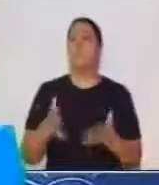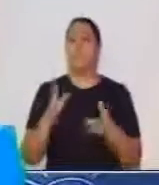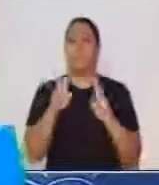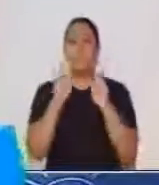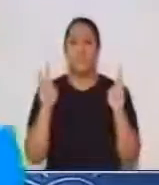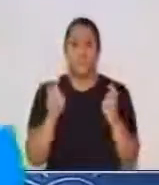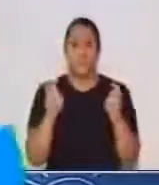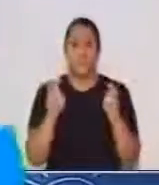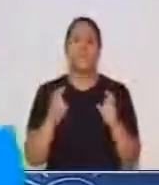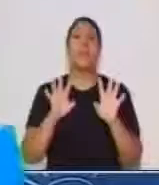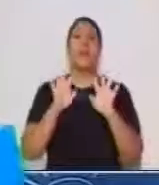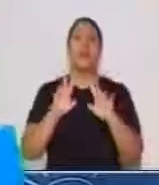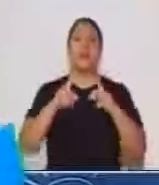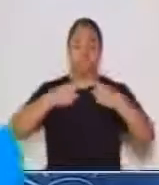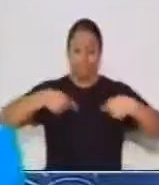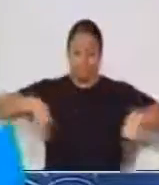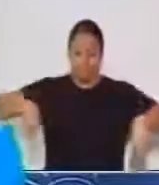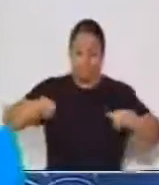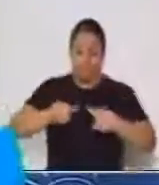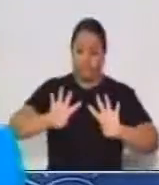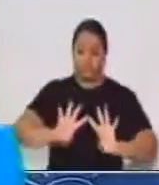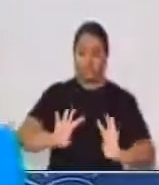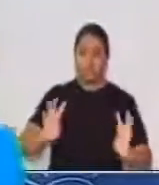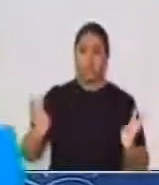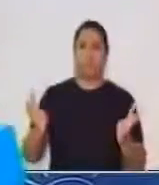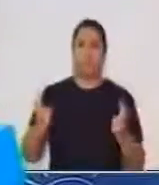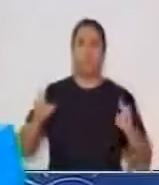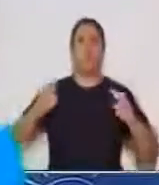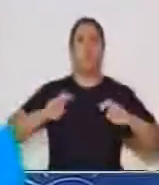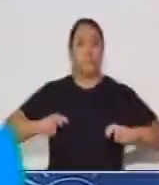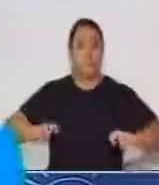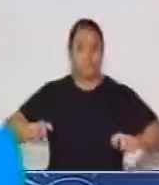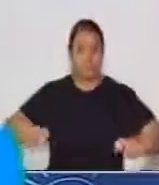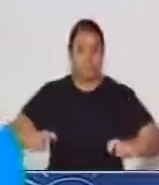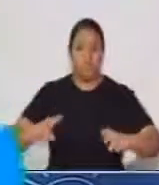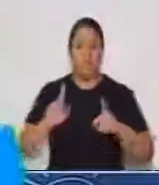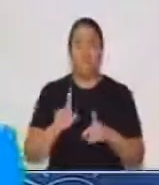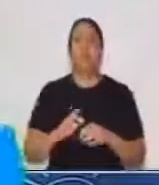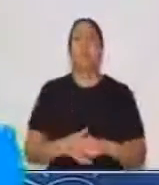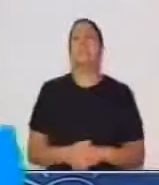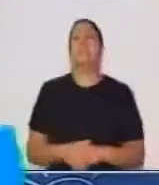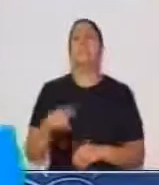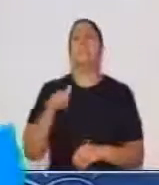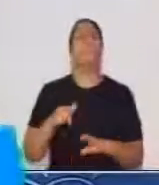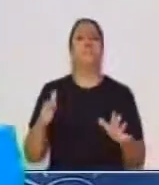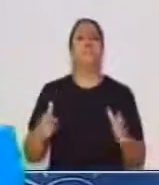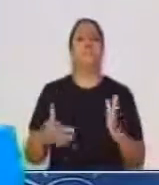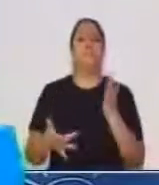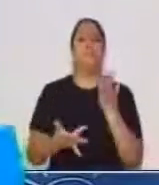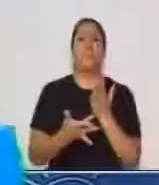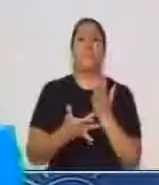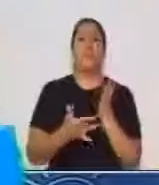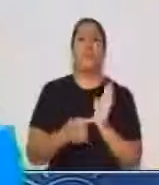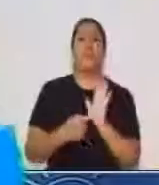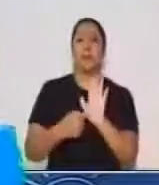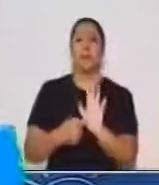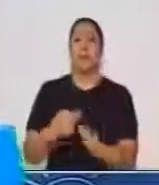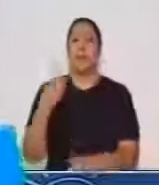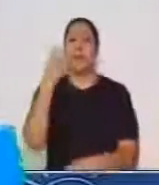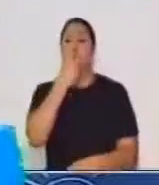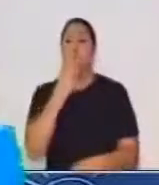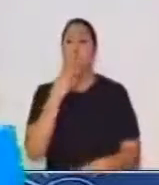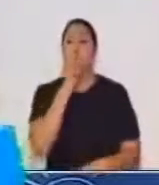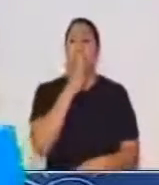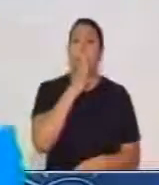mesa redonda finalizamos una serie de técnicas de exposición oral en la que abordamos